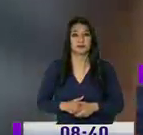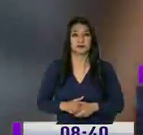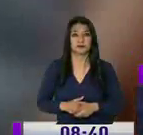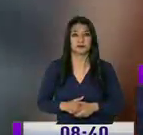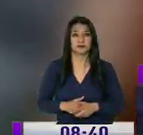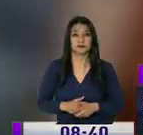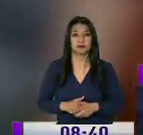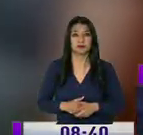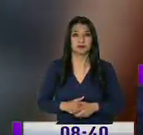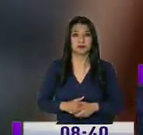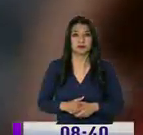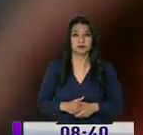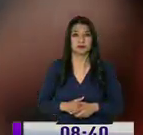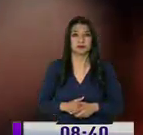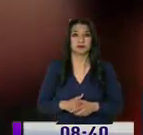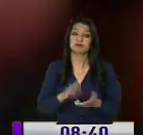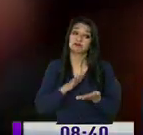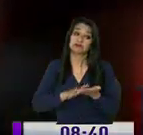Bueno, fue un